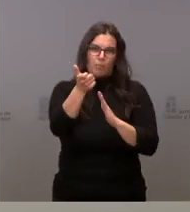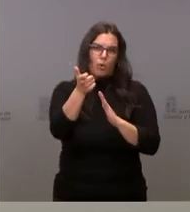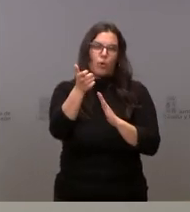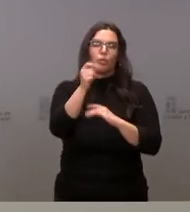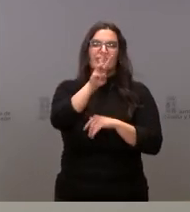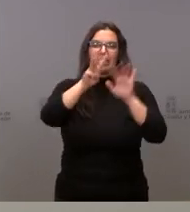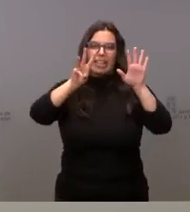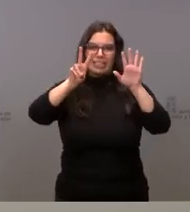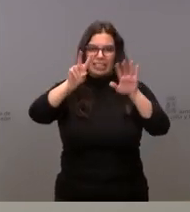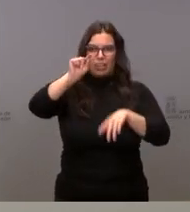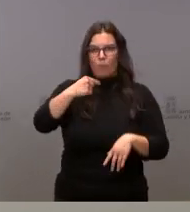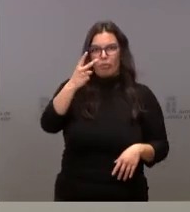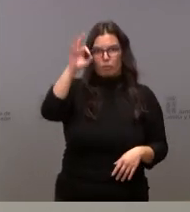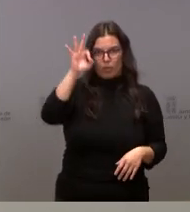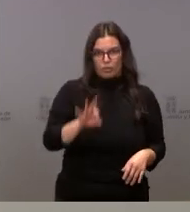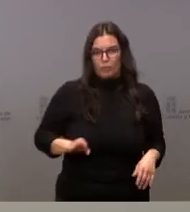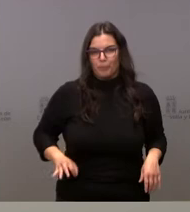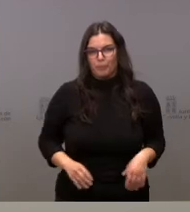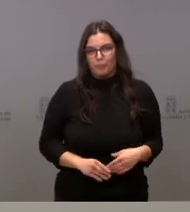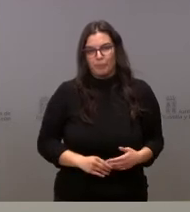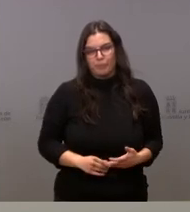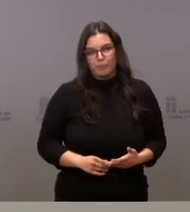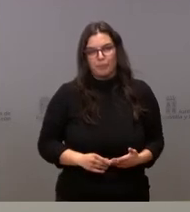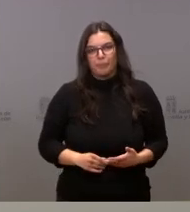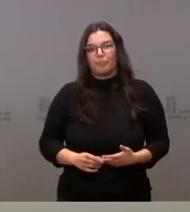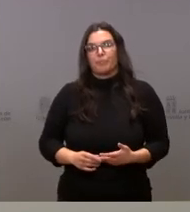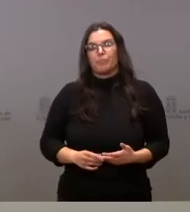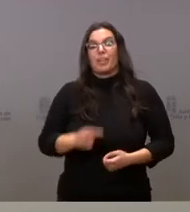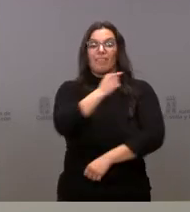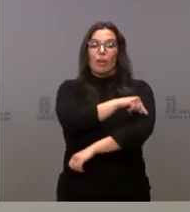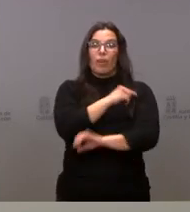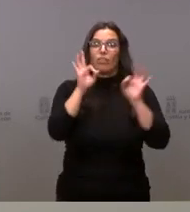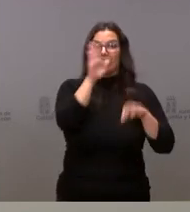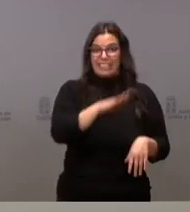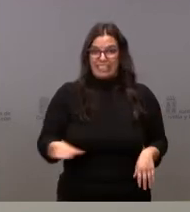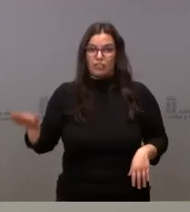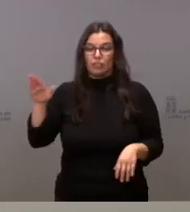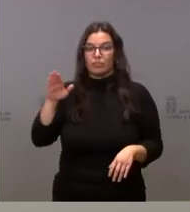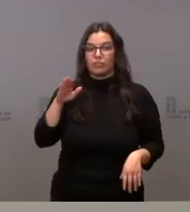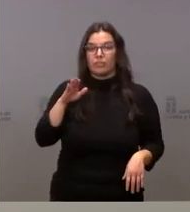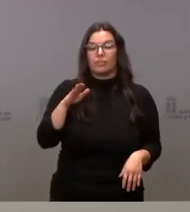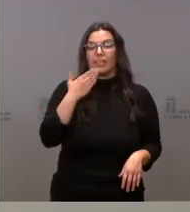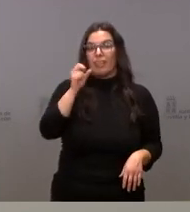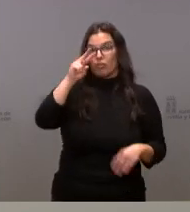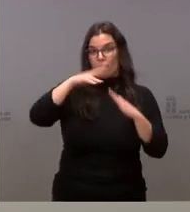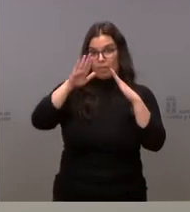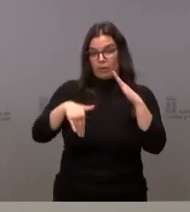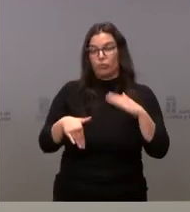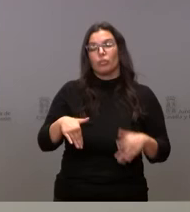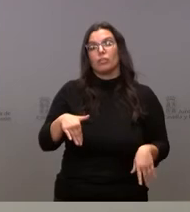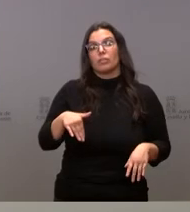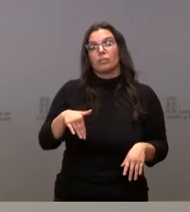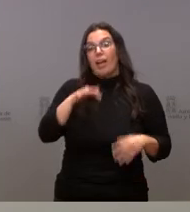es del 37,2 por ciento en cuanto a la vacunación pediátrica la vacunación personas menores de 12 años en este momento